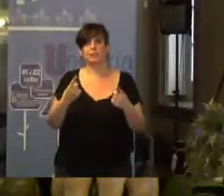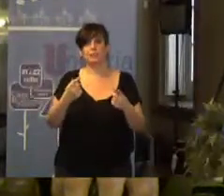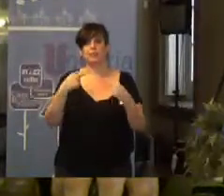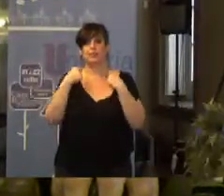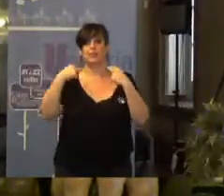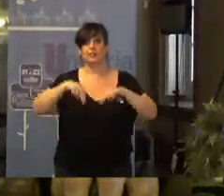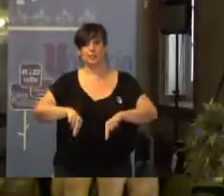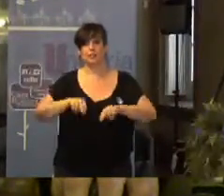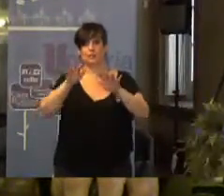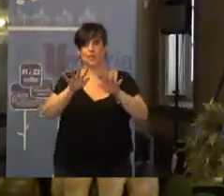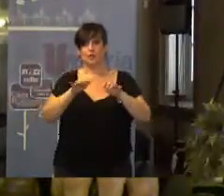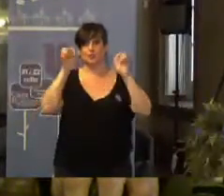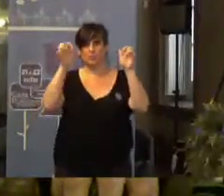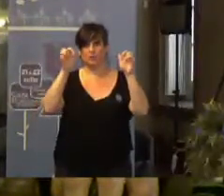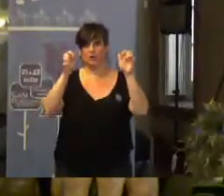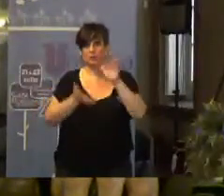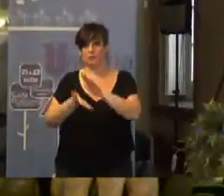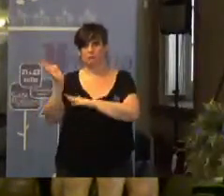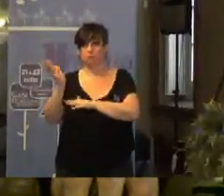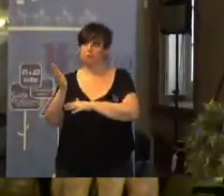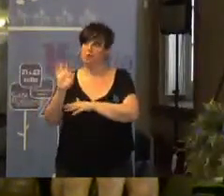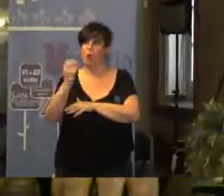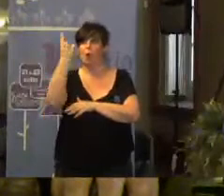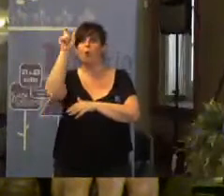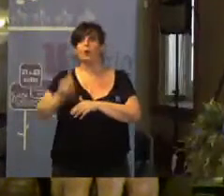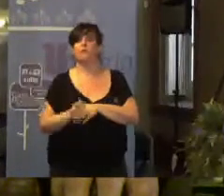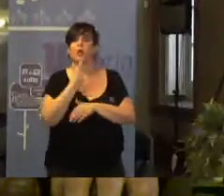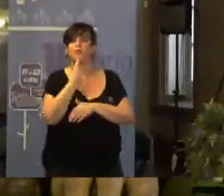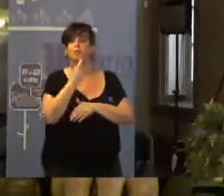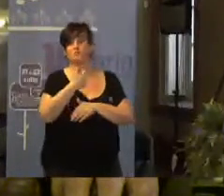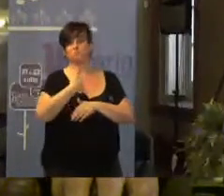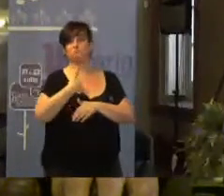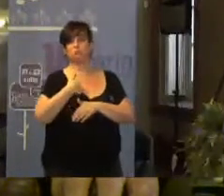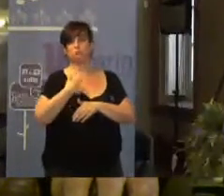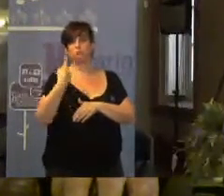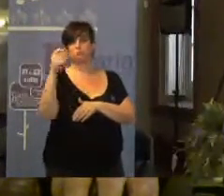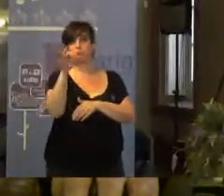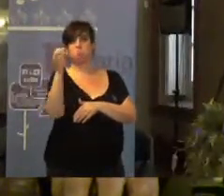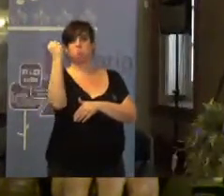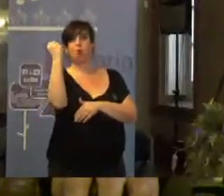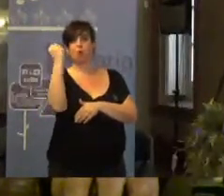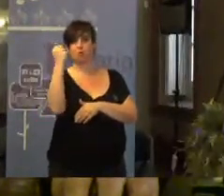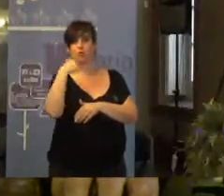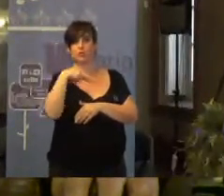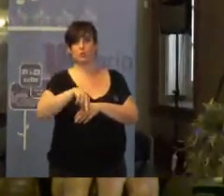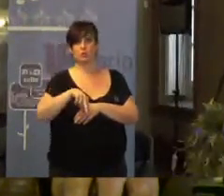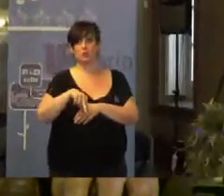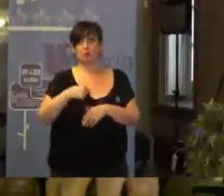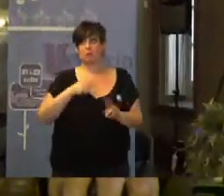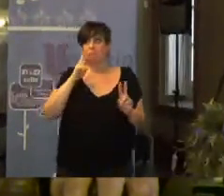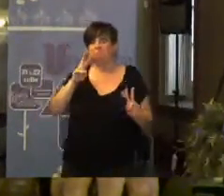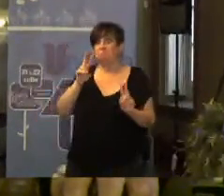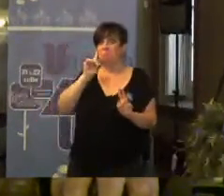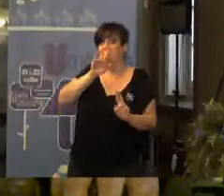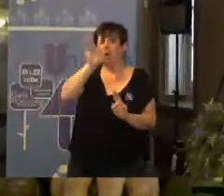e hai unha persoa que di eu son deputada de Podemos, pois a min eso me pareceu unha estafa. O